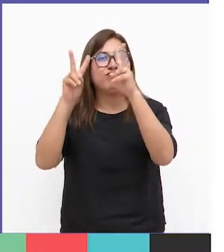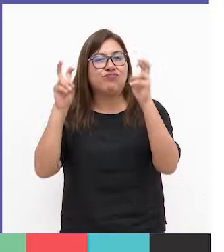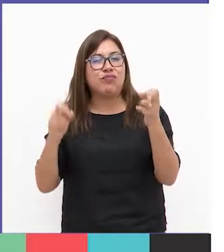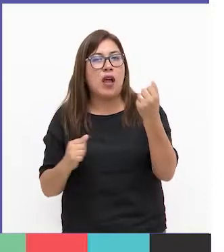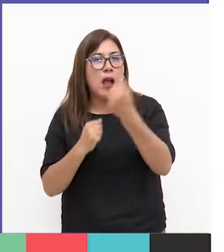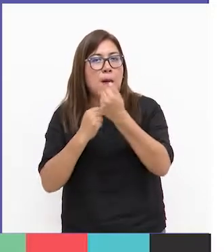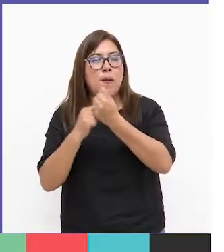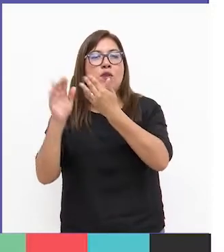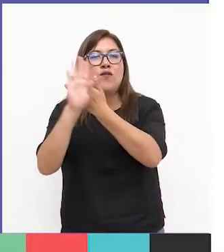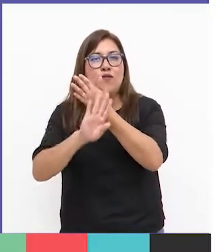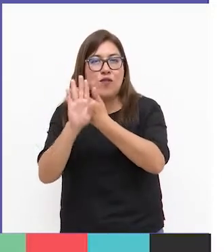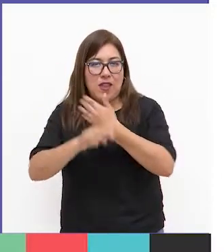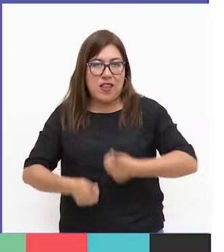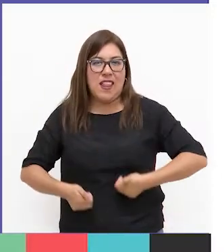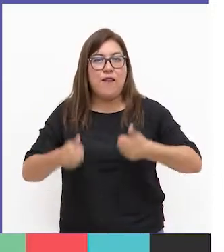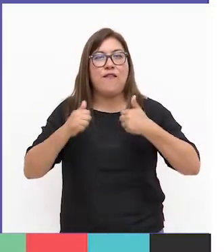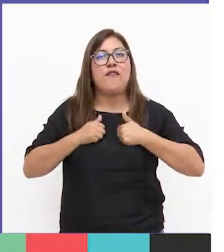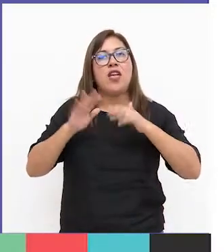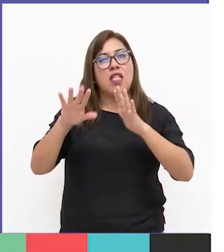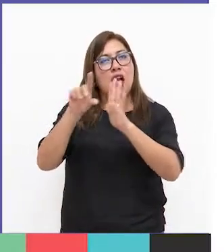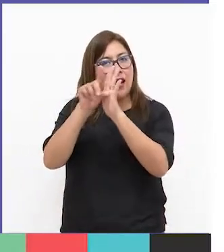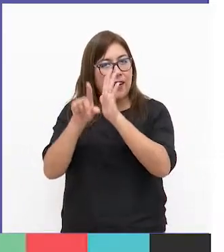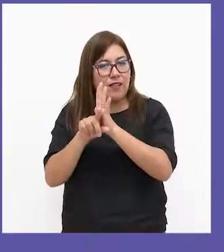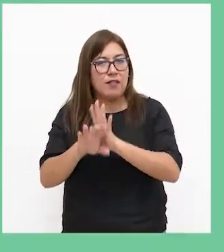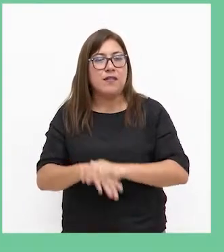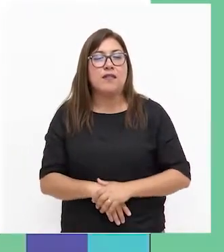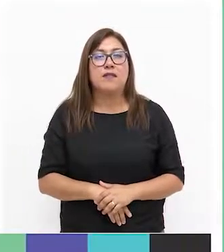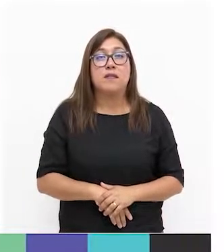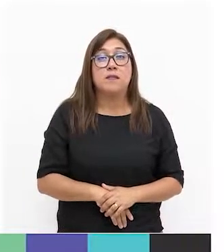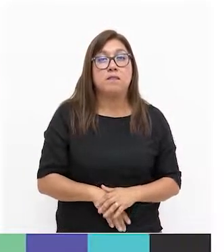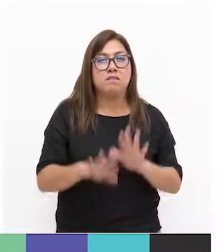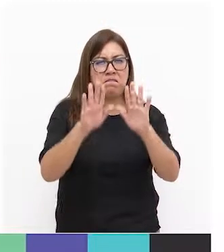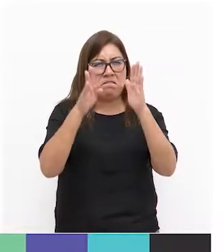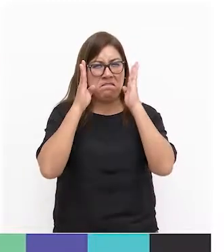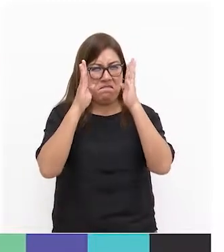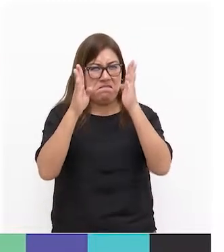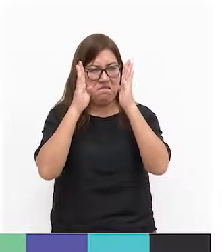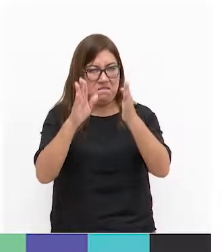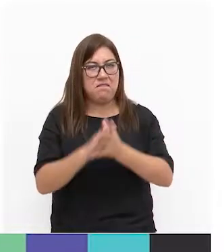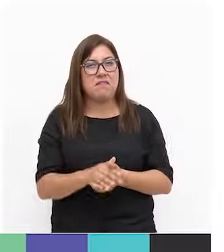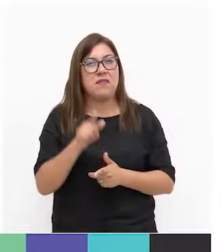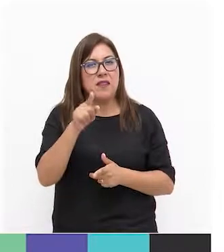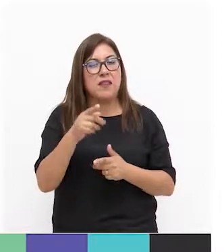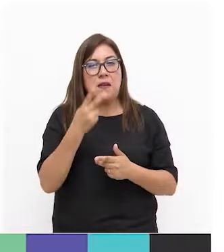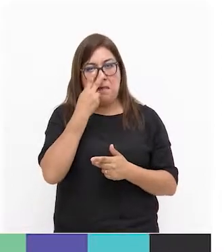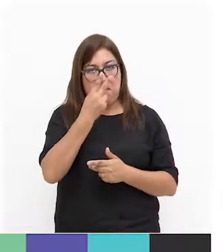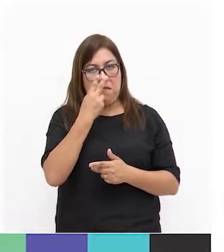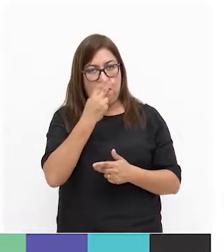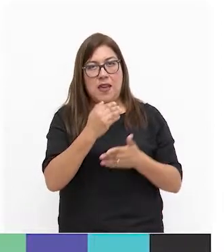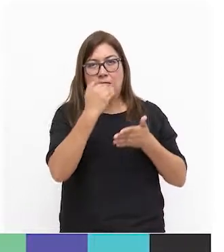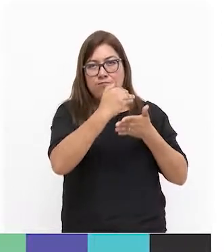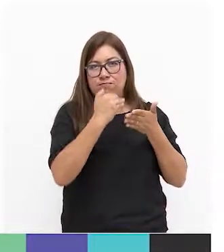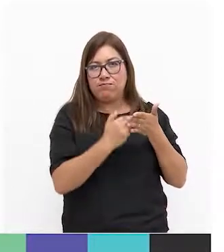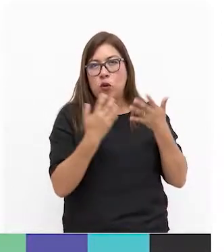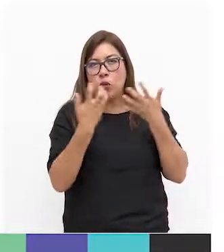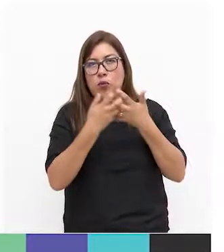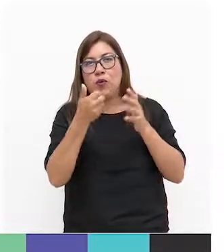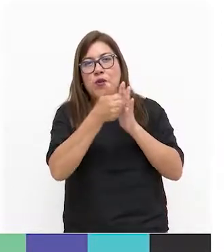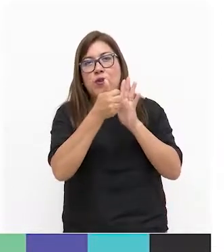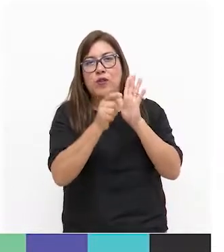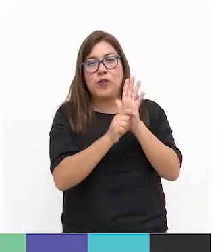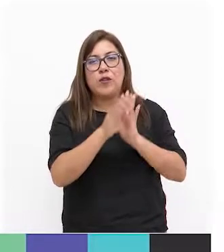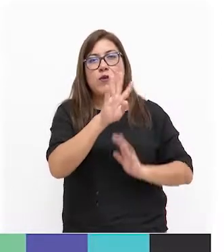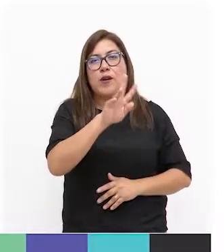de apoyos y salvaguardias en la vía jurídica. Presta atención a la siguiente cita correspondiente al